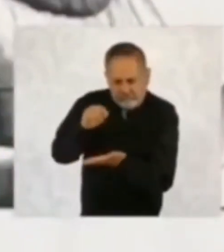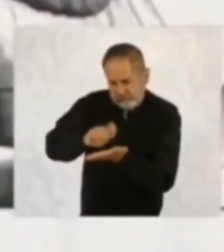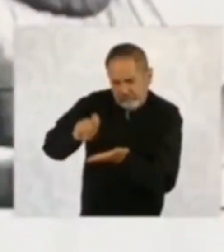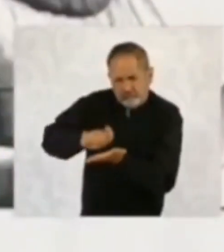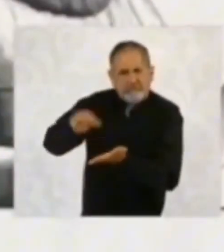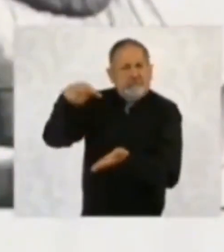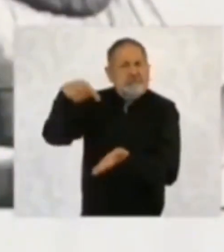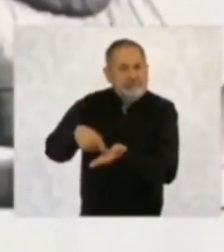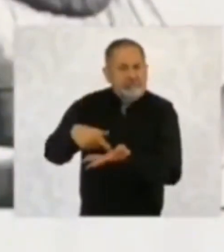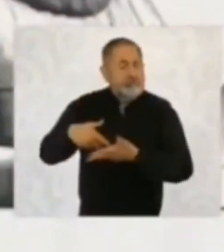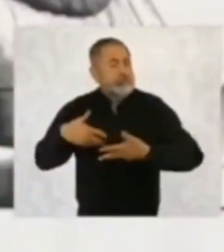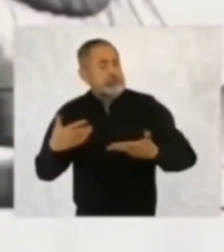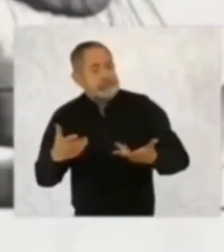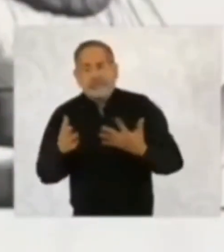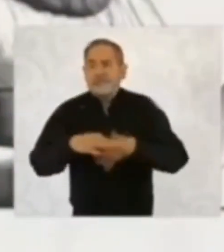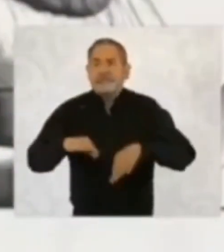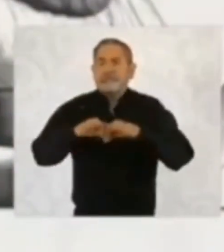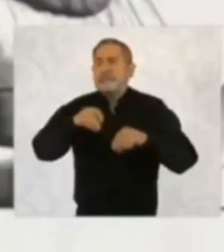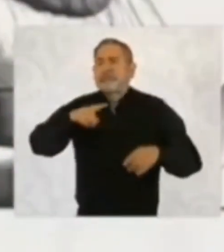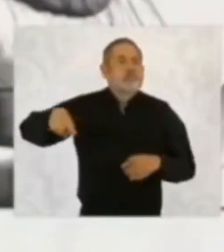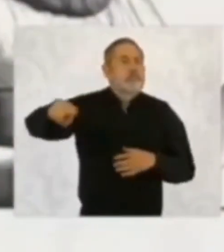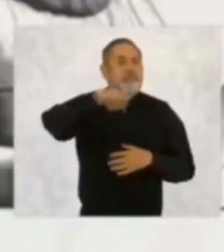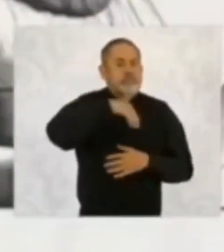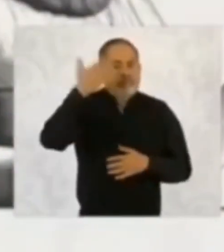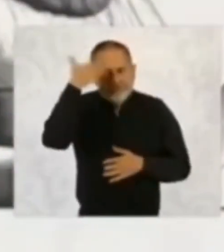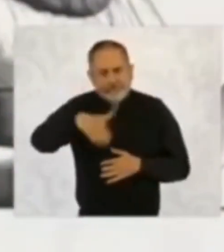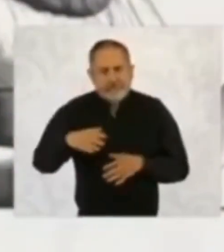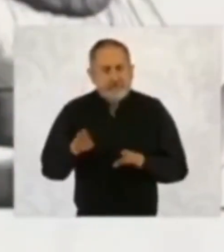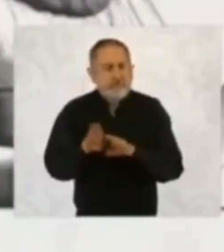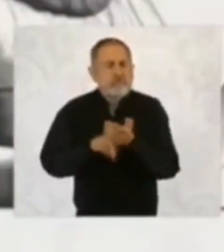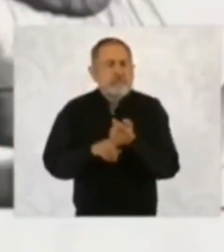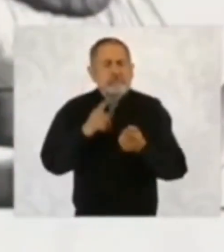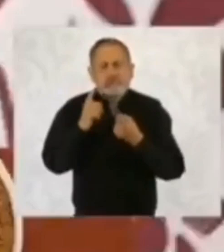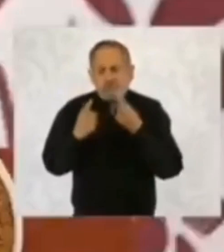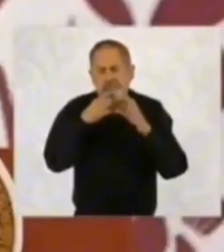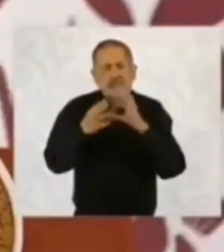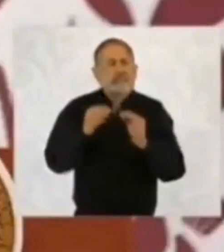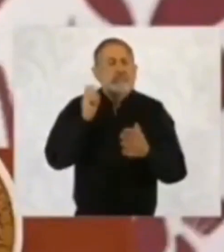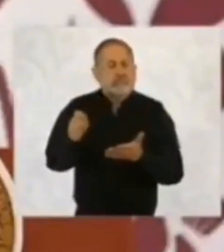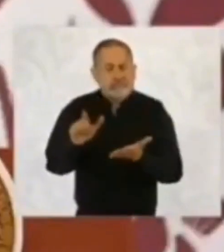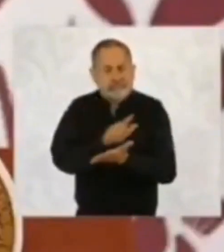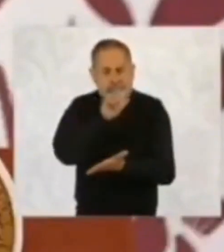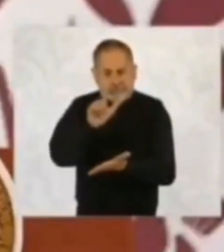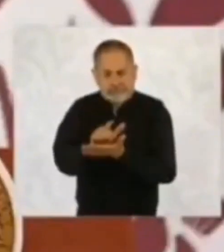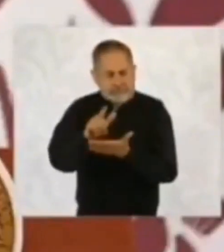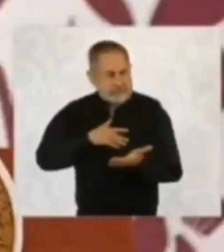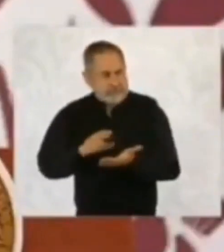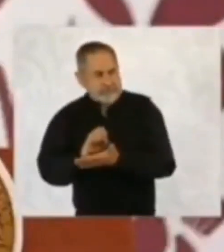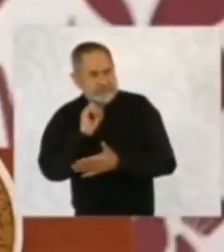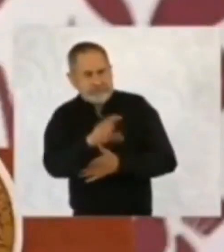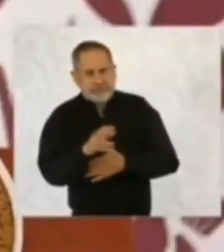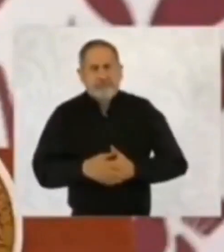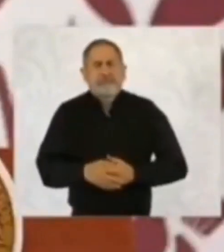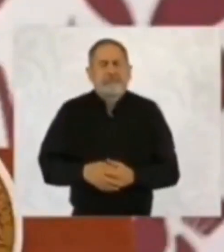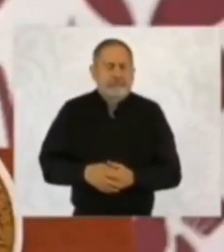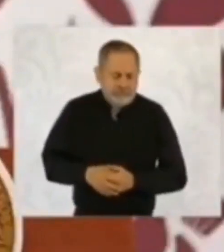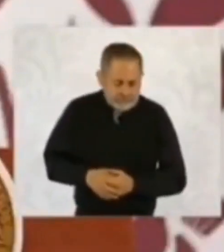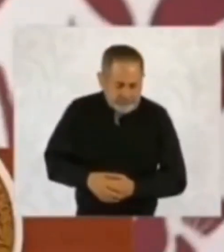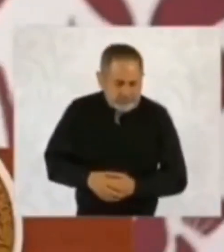y de todas maneras es importante que la gente sepa en qué consiste esta ley que estamos enviando. Como